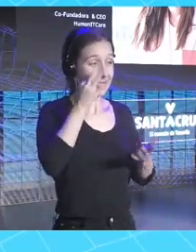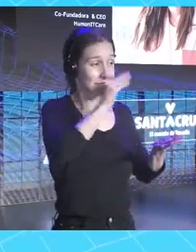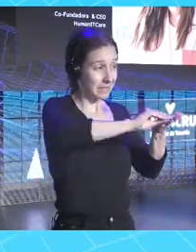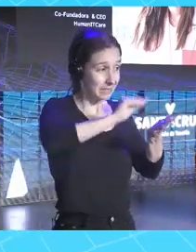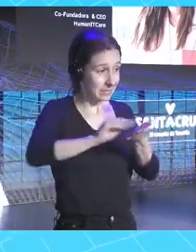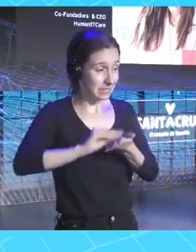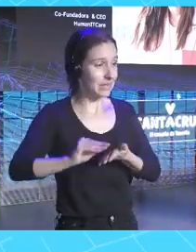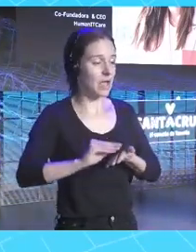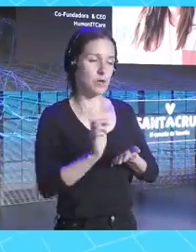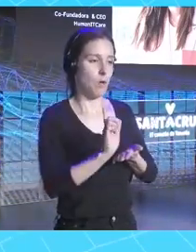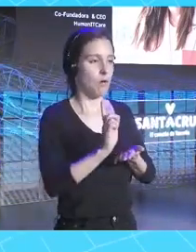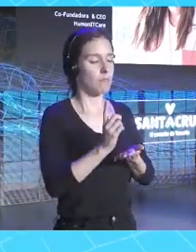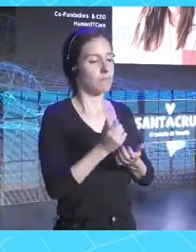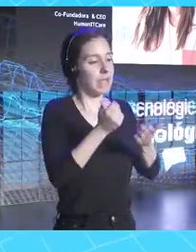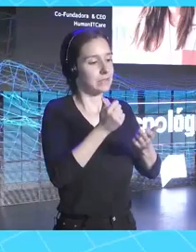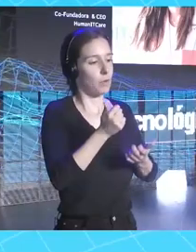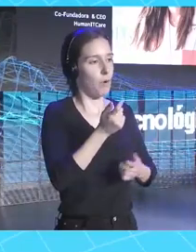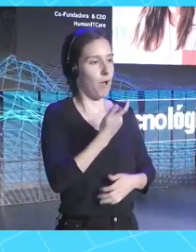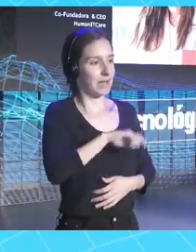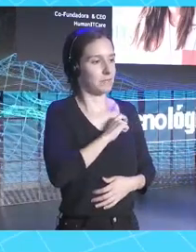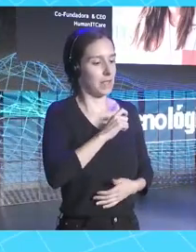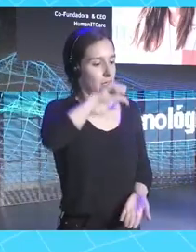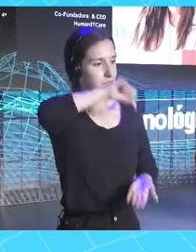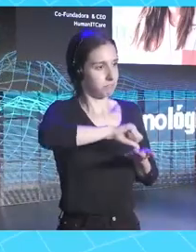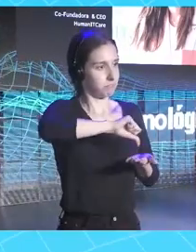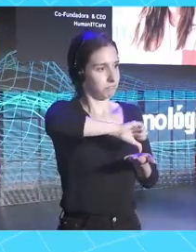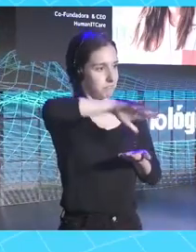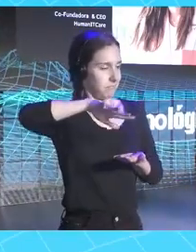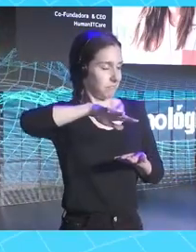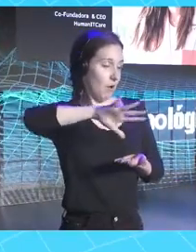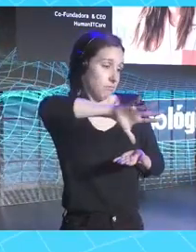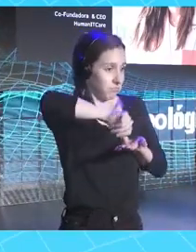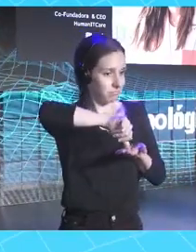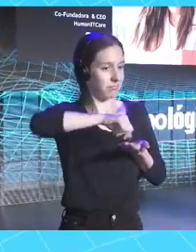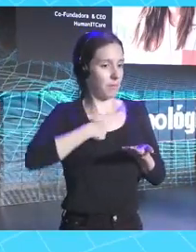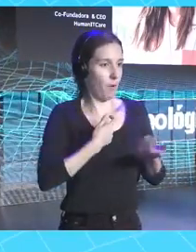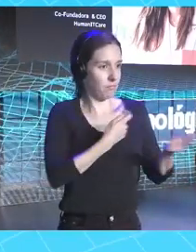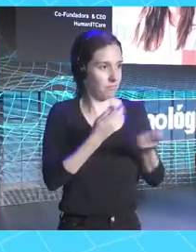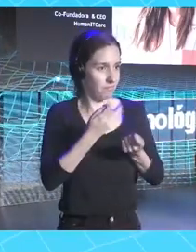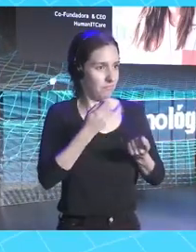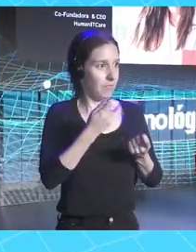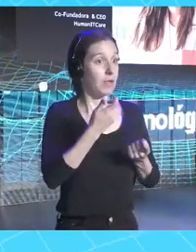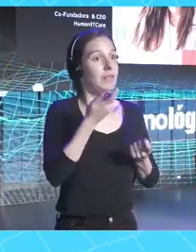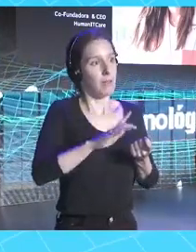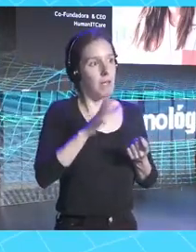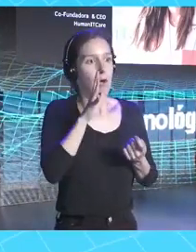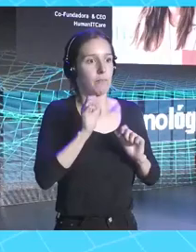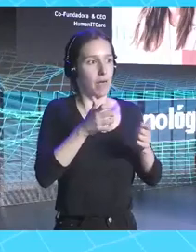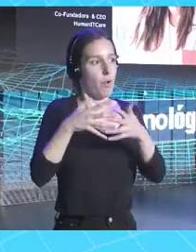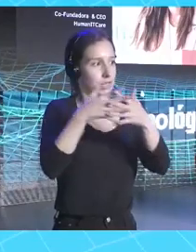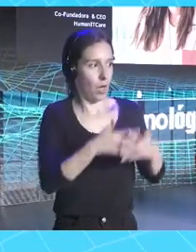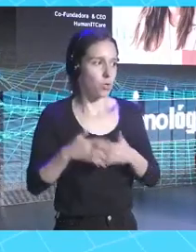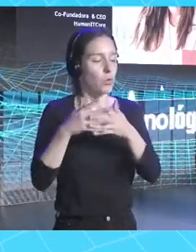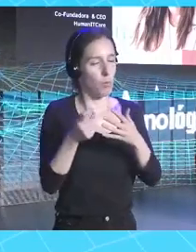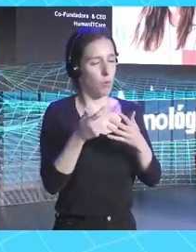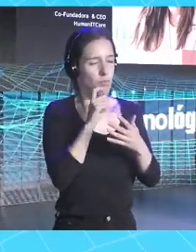sino que al final tenemos unas personas que desde España nos llevan todas las operaciones y bueno y estamos analizando otros mercados Como por ejemplo el mercado de Estados Unidos que es un mercado más